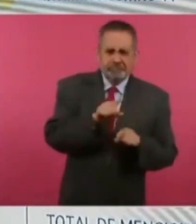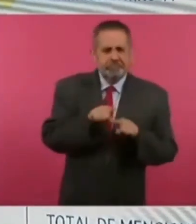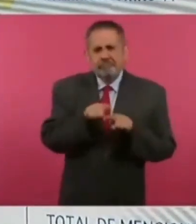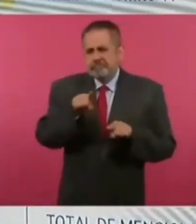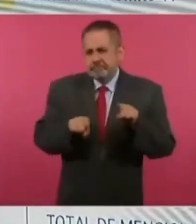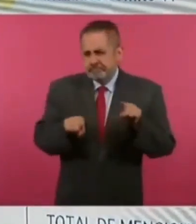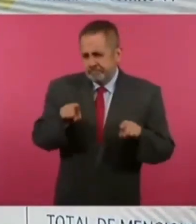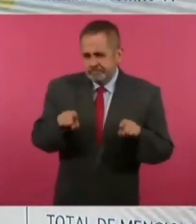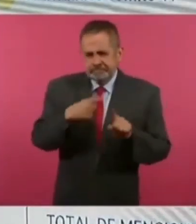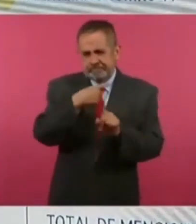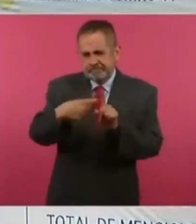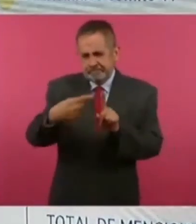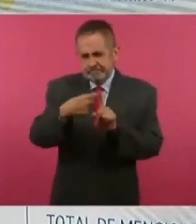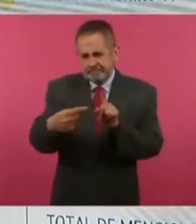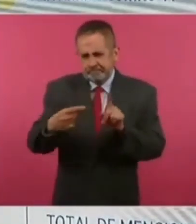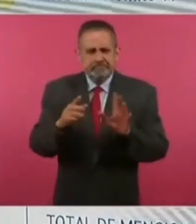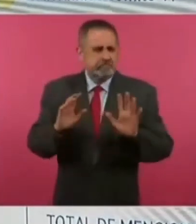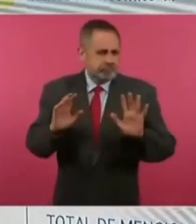contra.